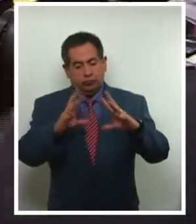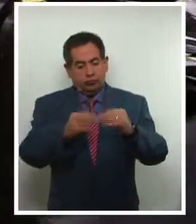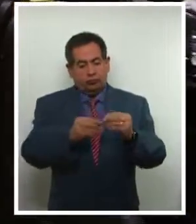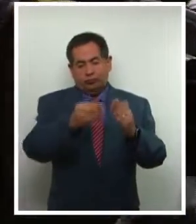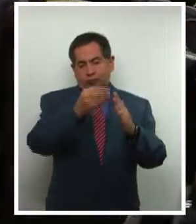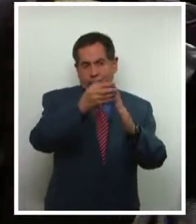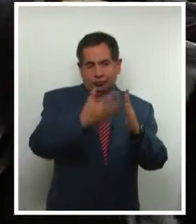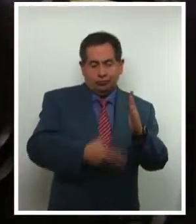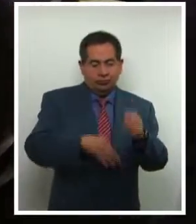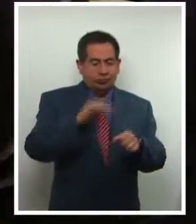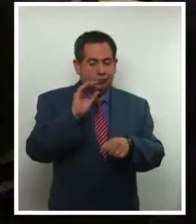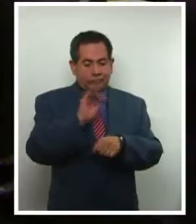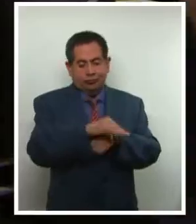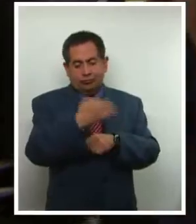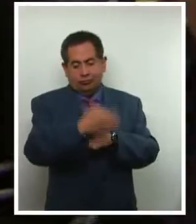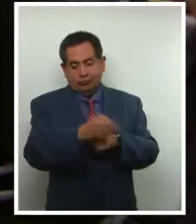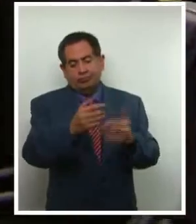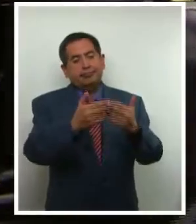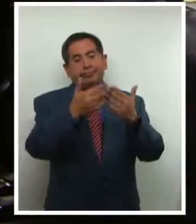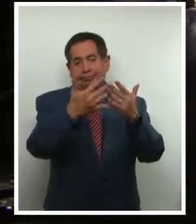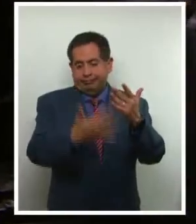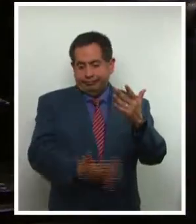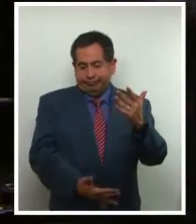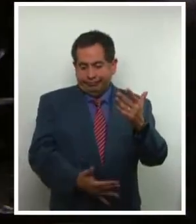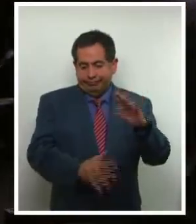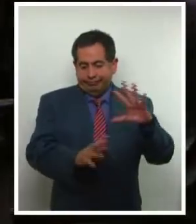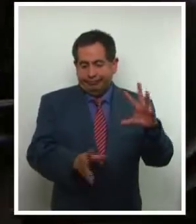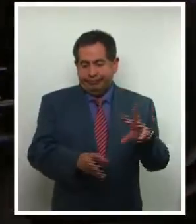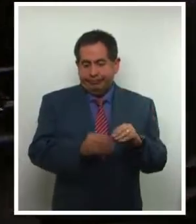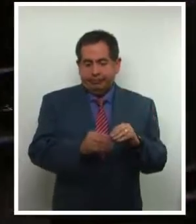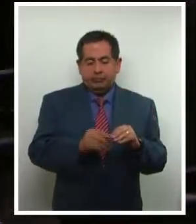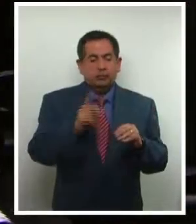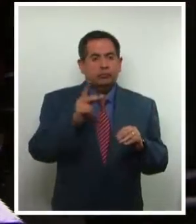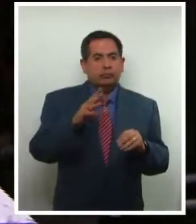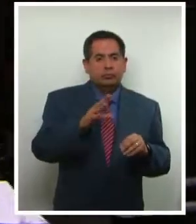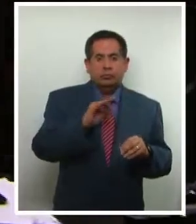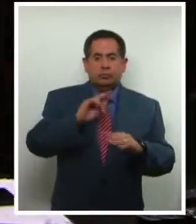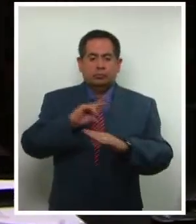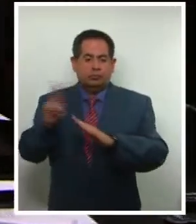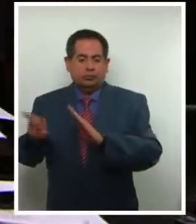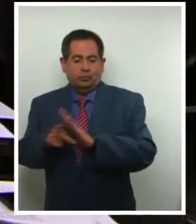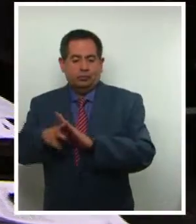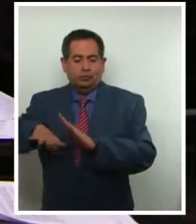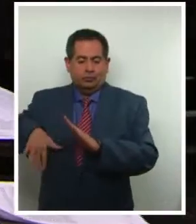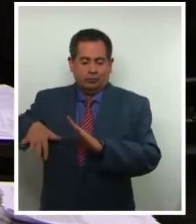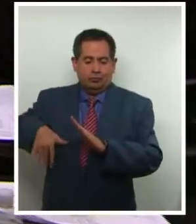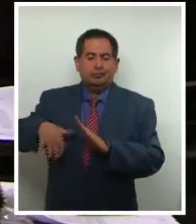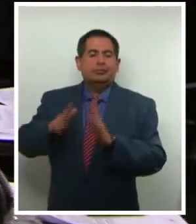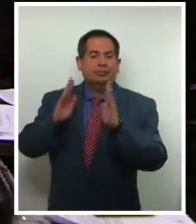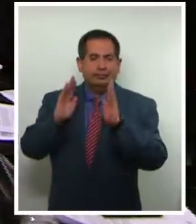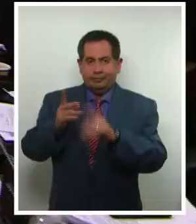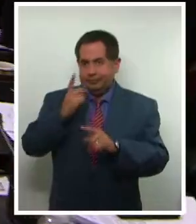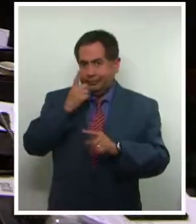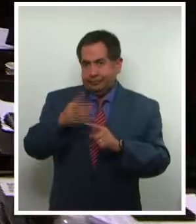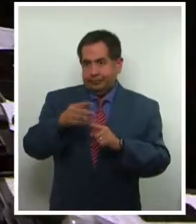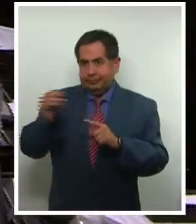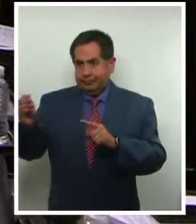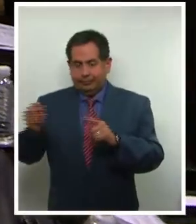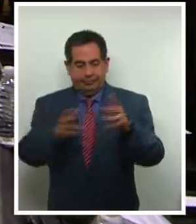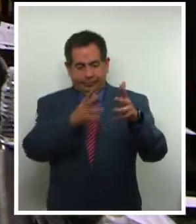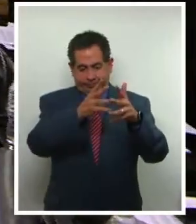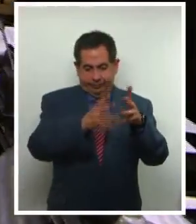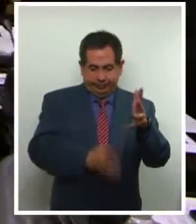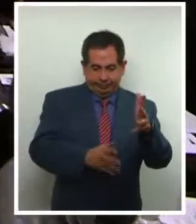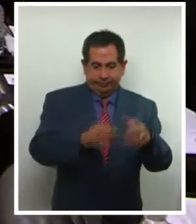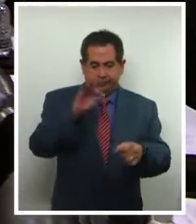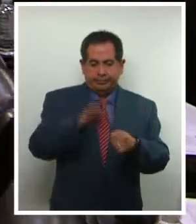régimen transitorio en lo general, con excepción de los artículos transitorios